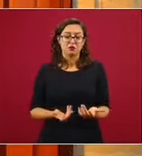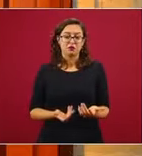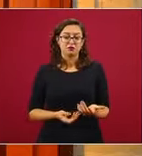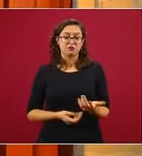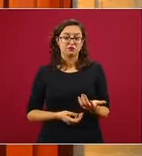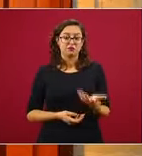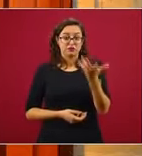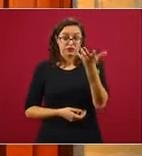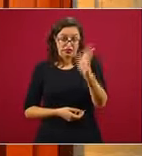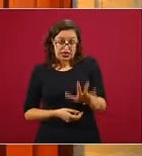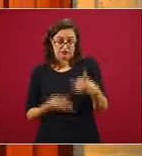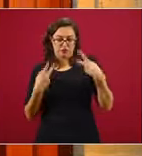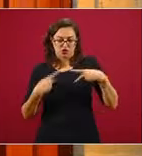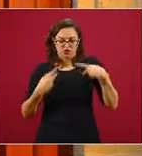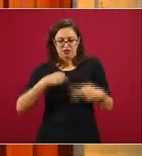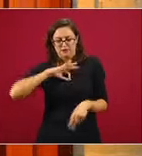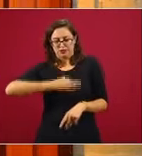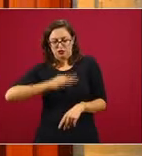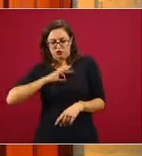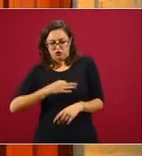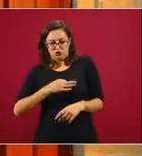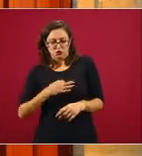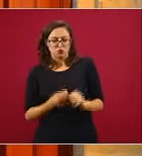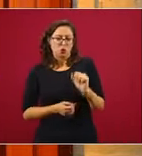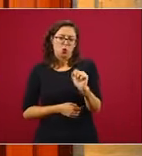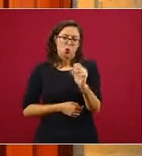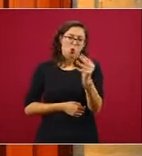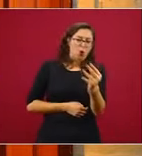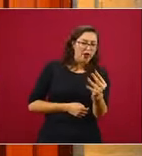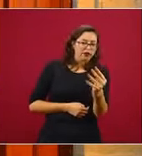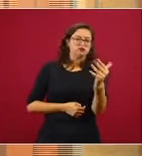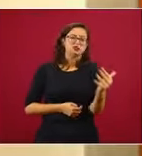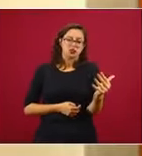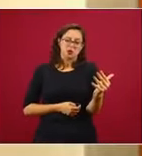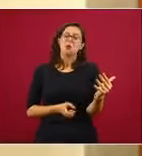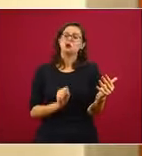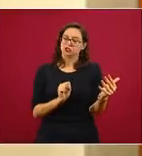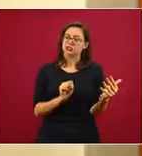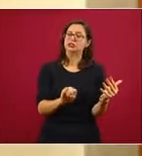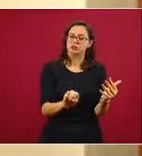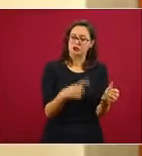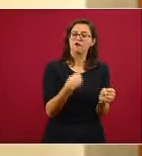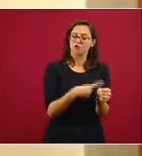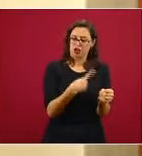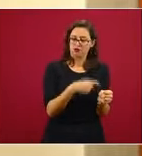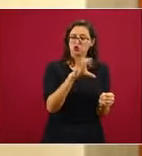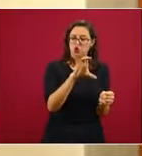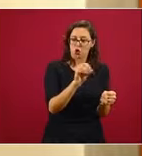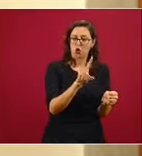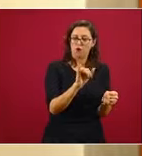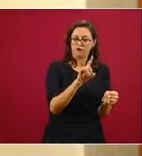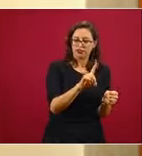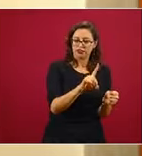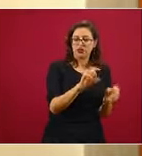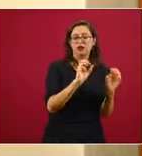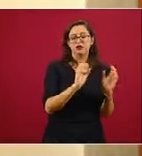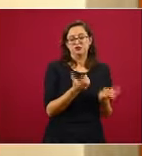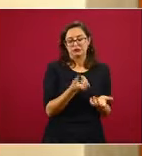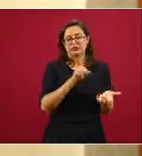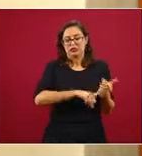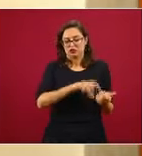5 de cada 10 son las que están siendo confirmadas a COVID-19 o se detecta la presencia del